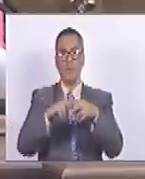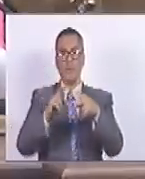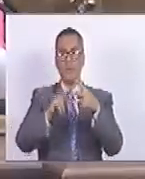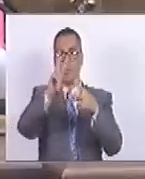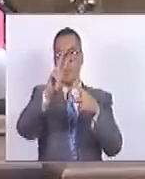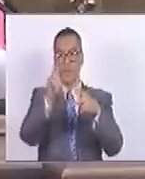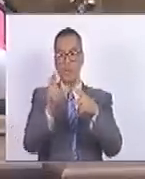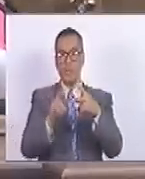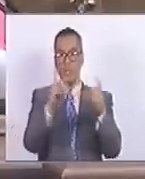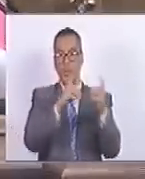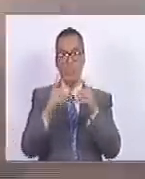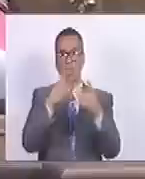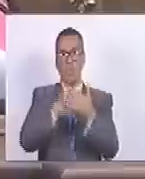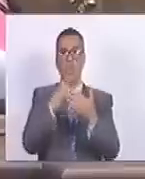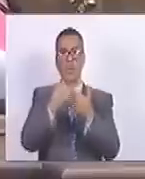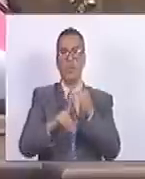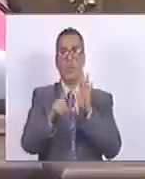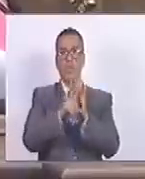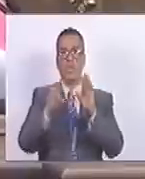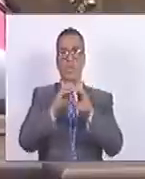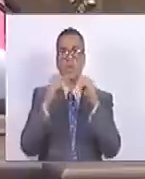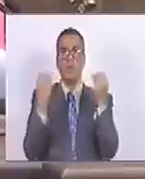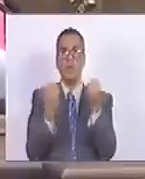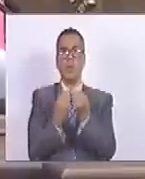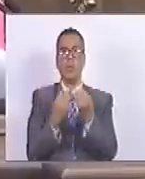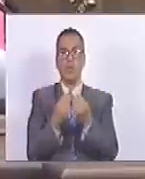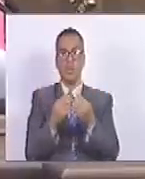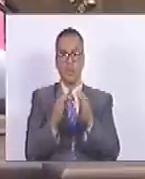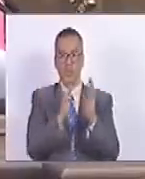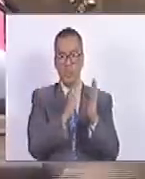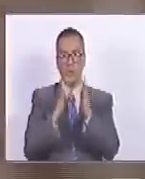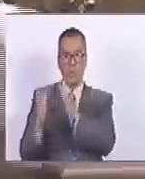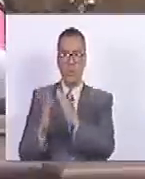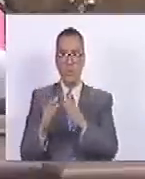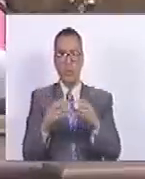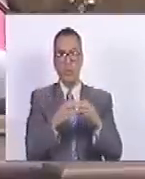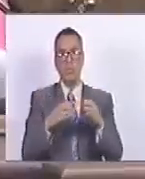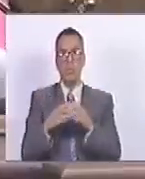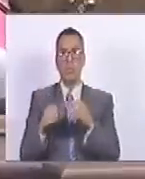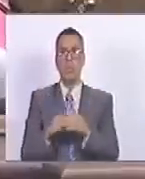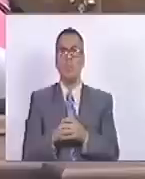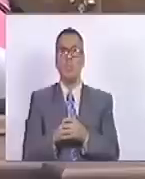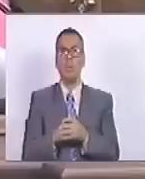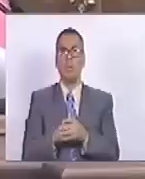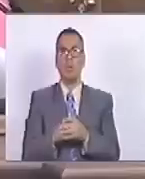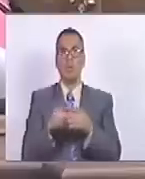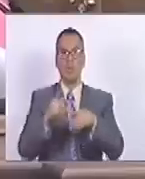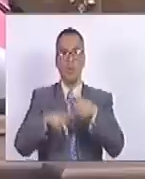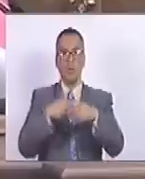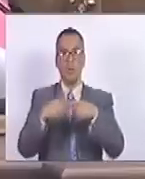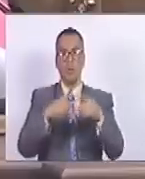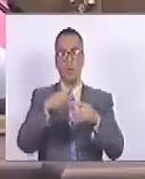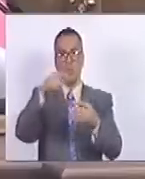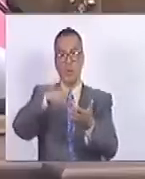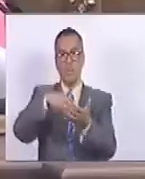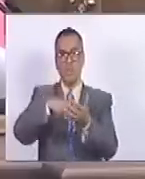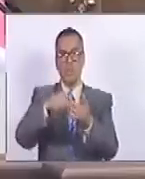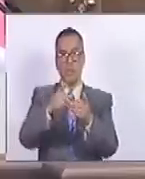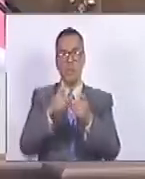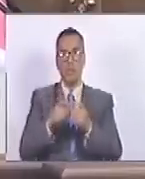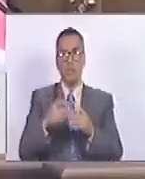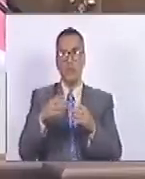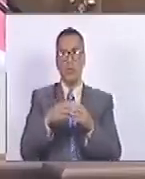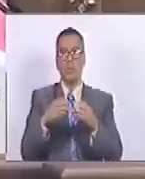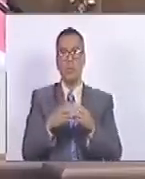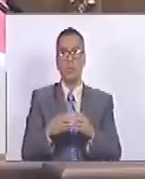segunda discusión del proyecto de ley orgánica de coordinación y armonización de las potestades tributarias de los estados